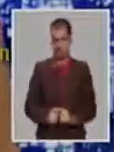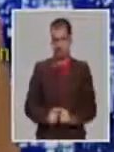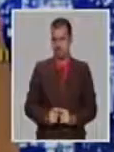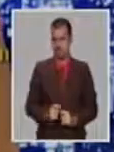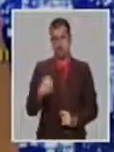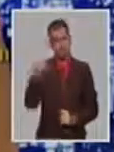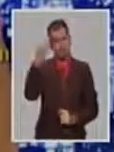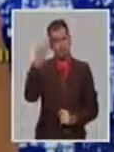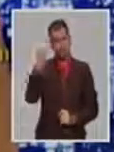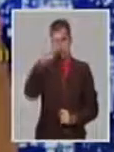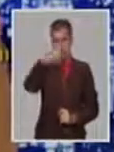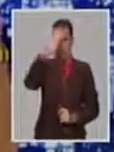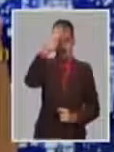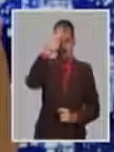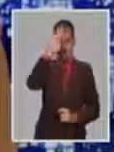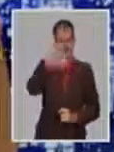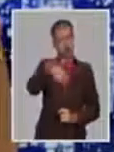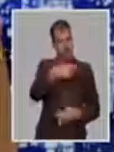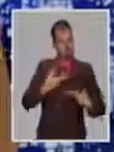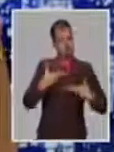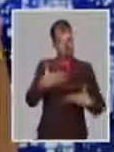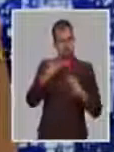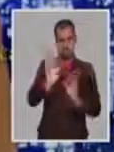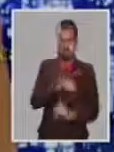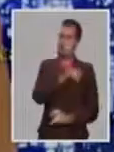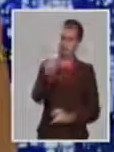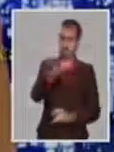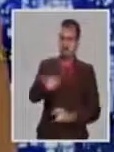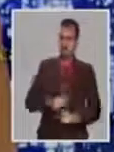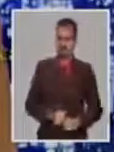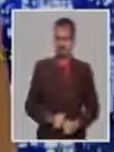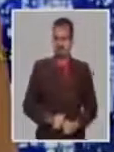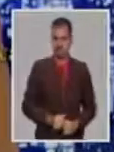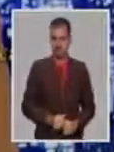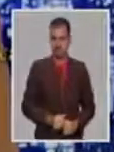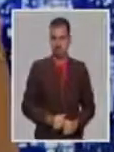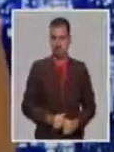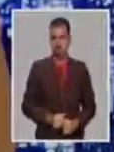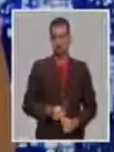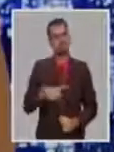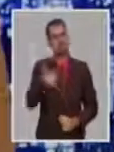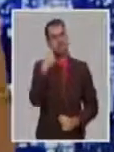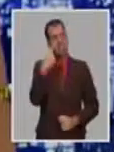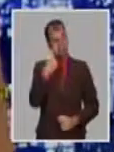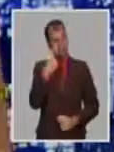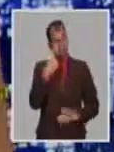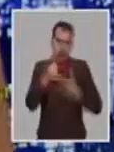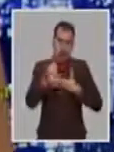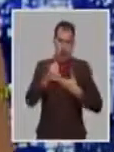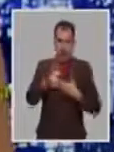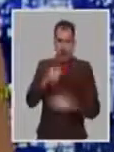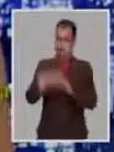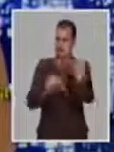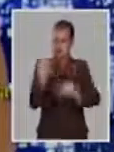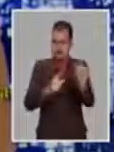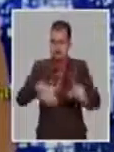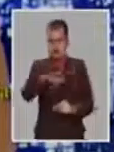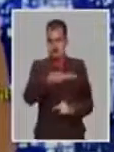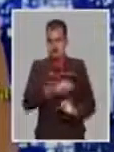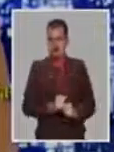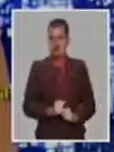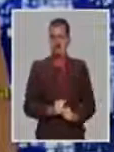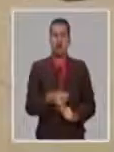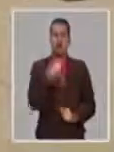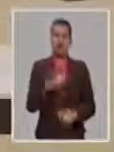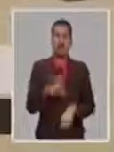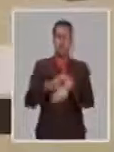think the Cubans take it perhaps to an extra step, because they're truly dedicated to try to help people, especially people that are suffering